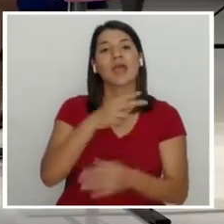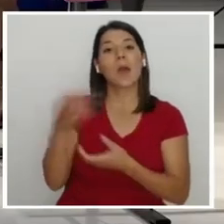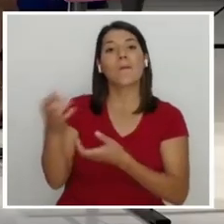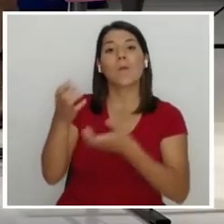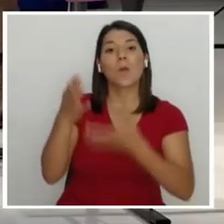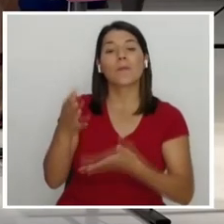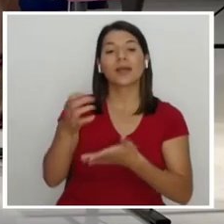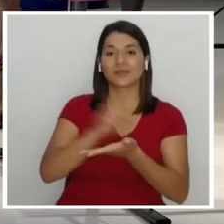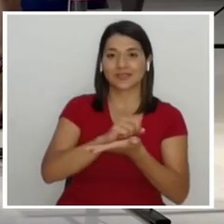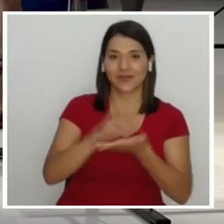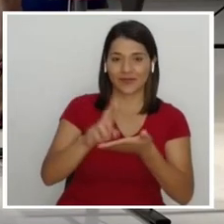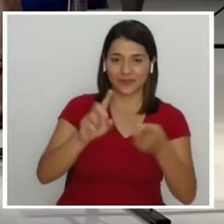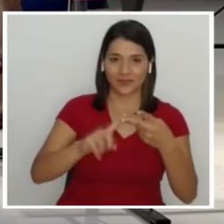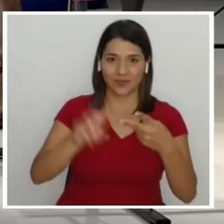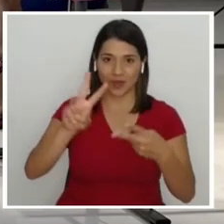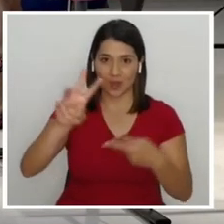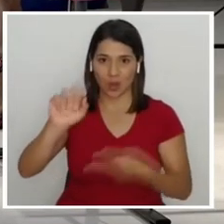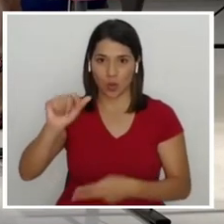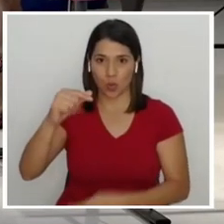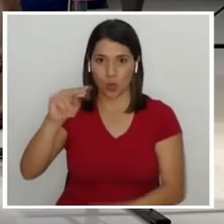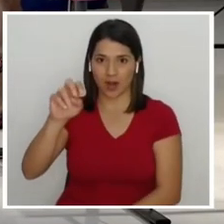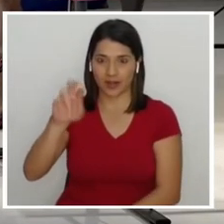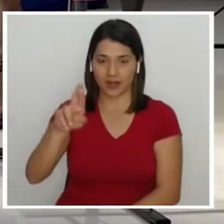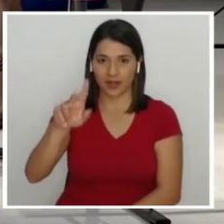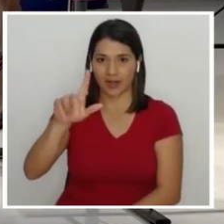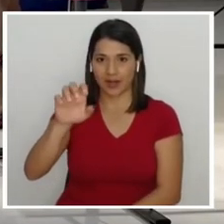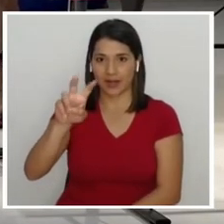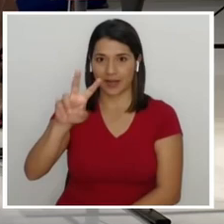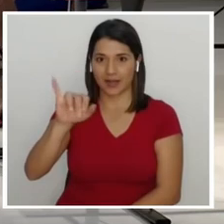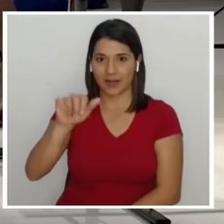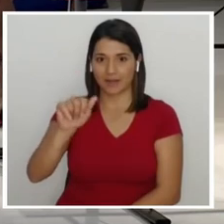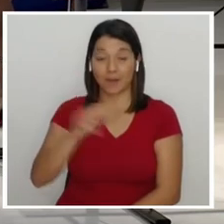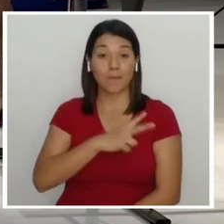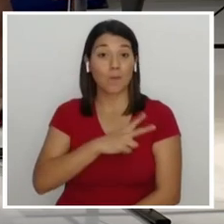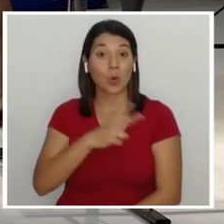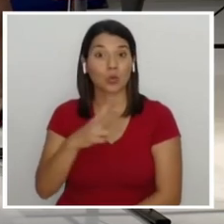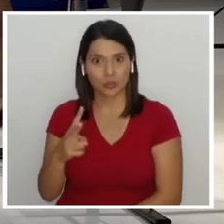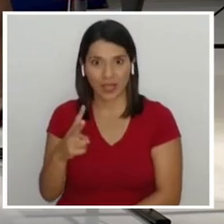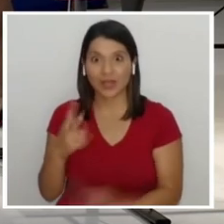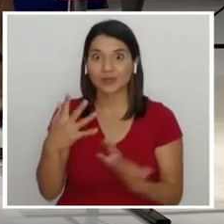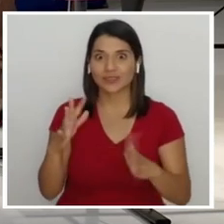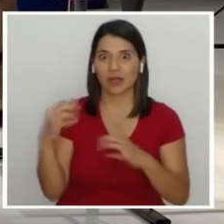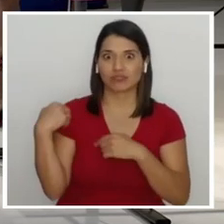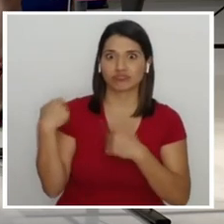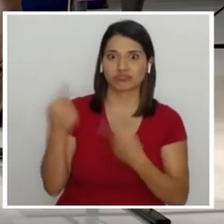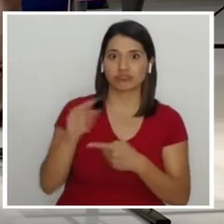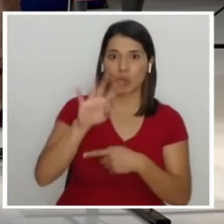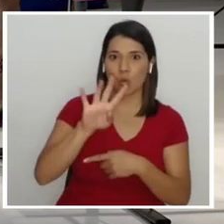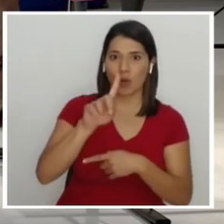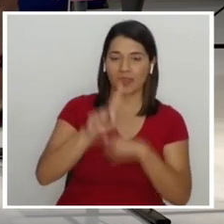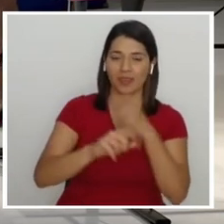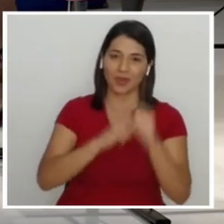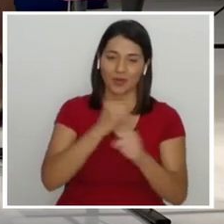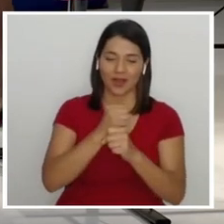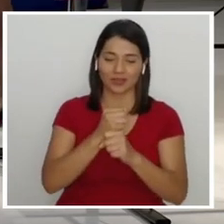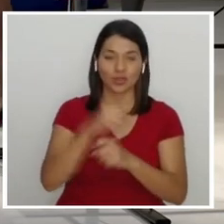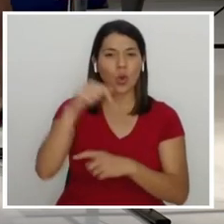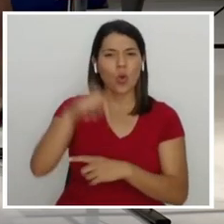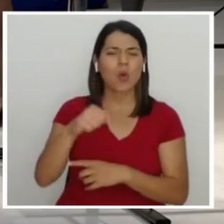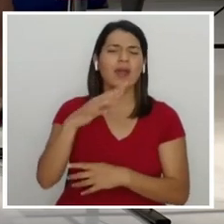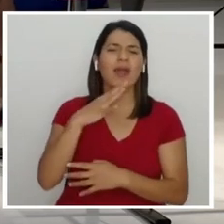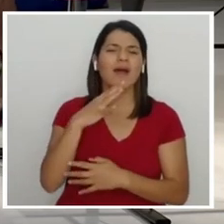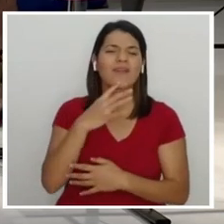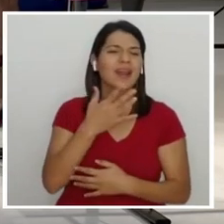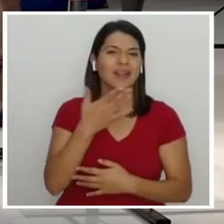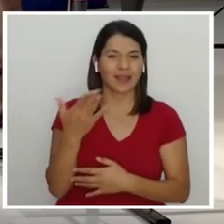es voluntario de la Cruz Roja hace 41 años. Hoy vamos a hablar de una parte del trabajo